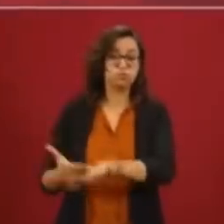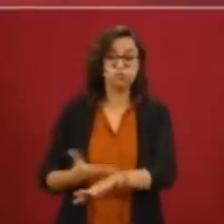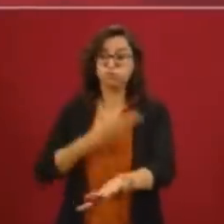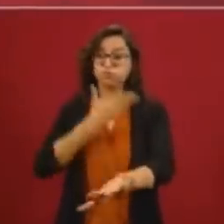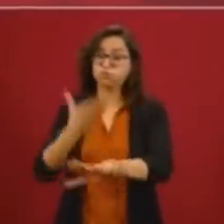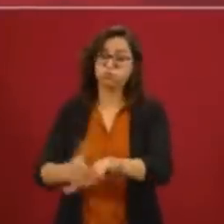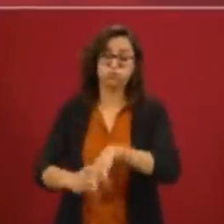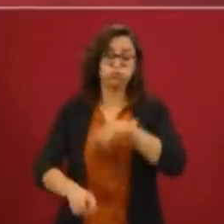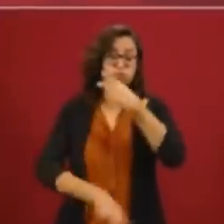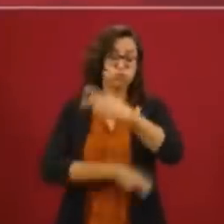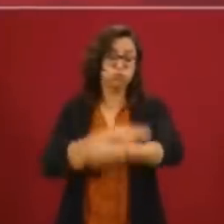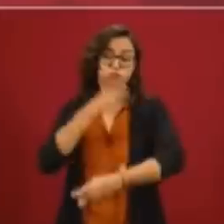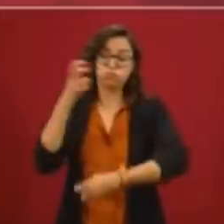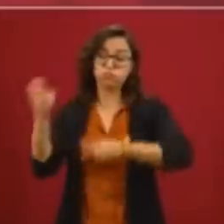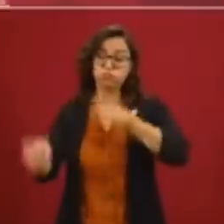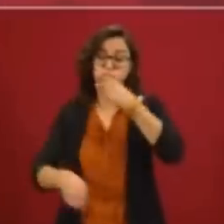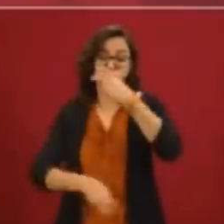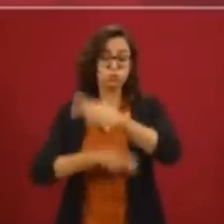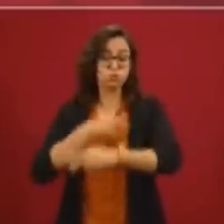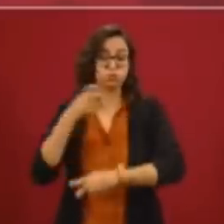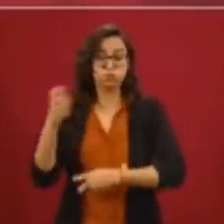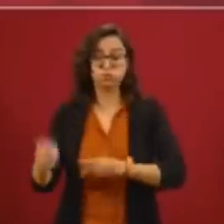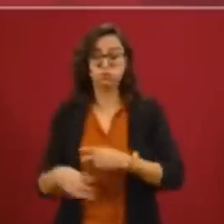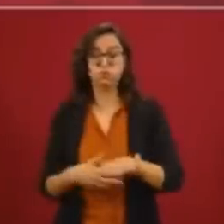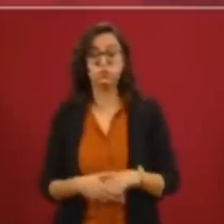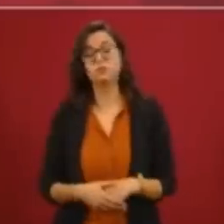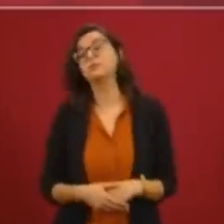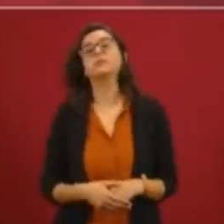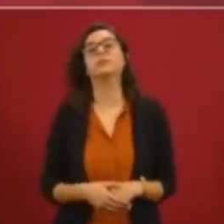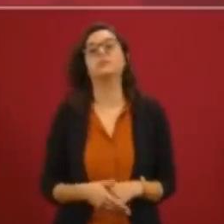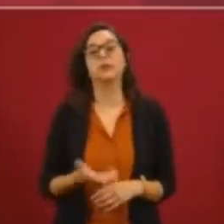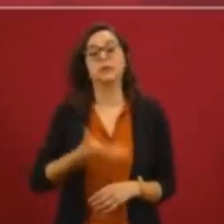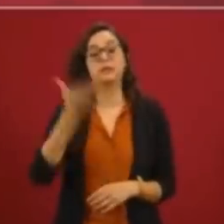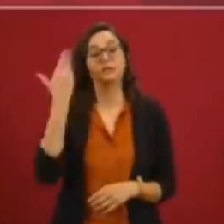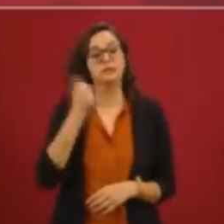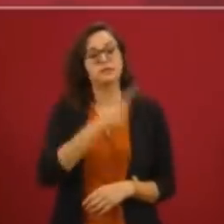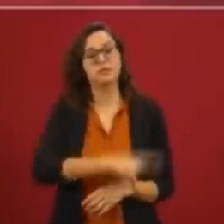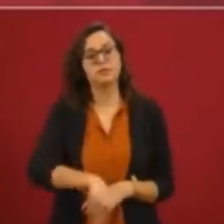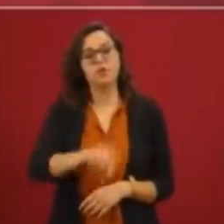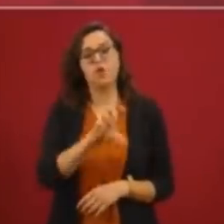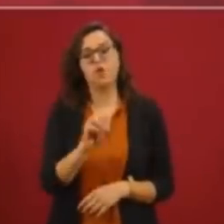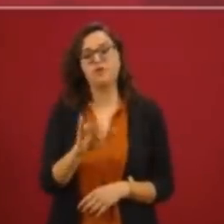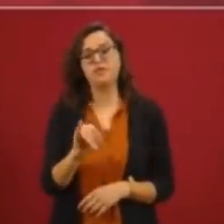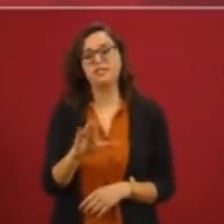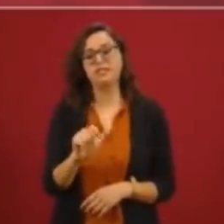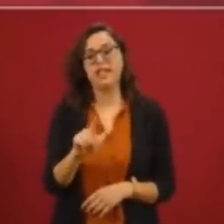todos los oficialistas, bueno, así se les llamaba antes,